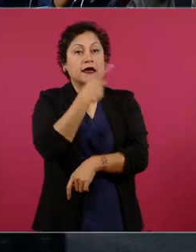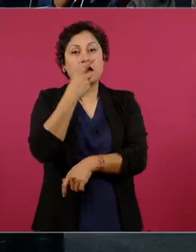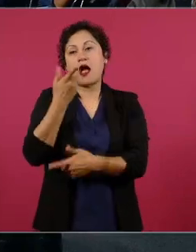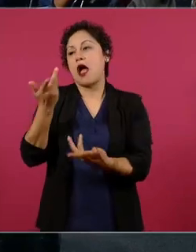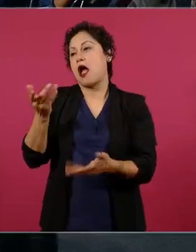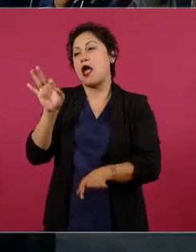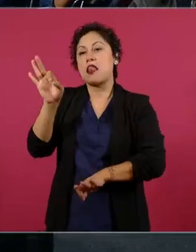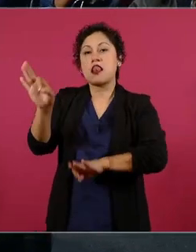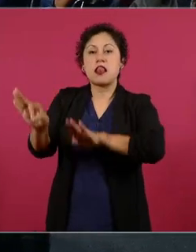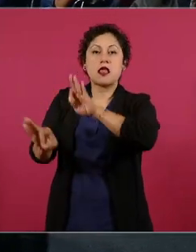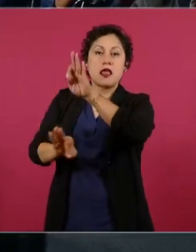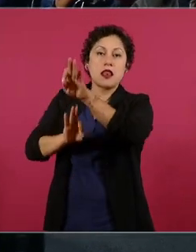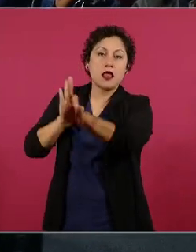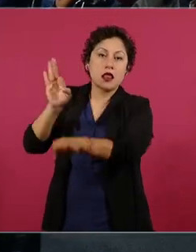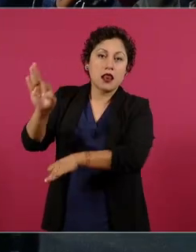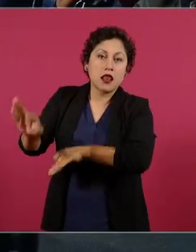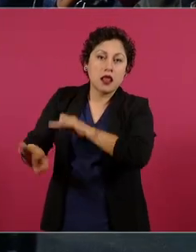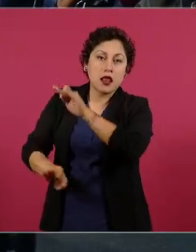Para ellos,